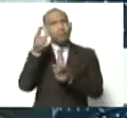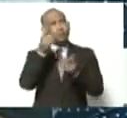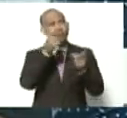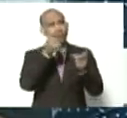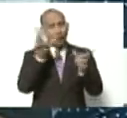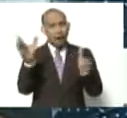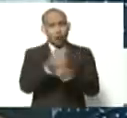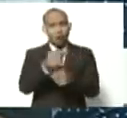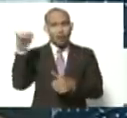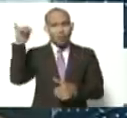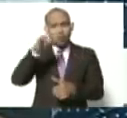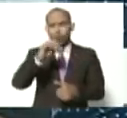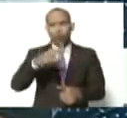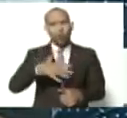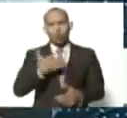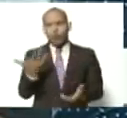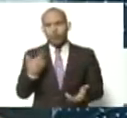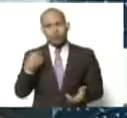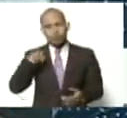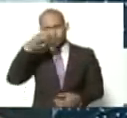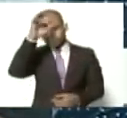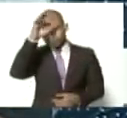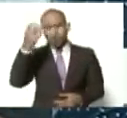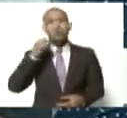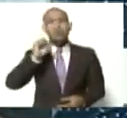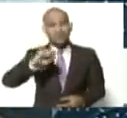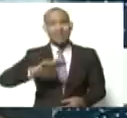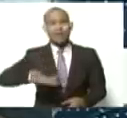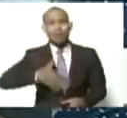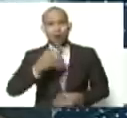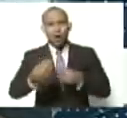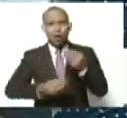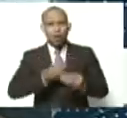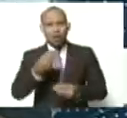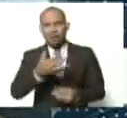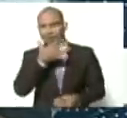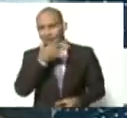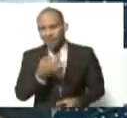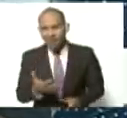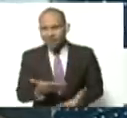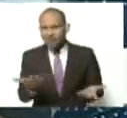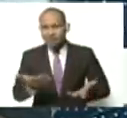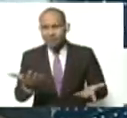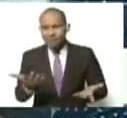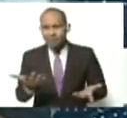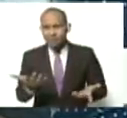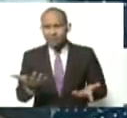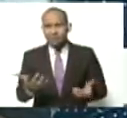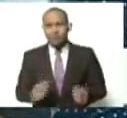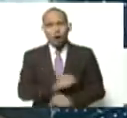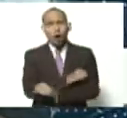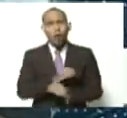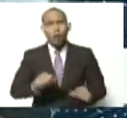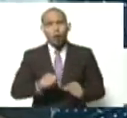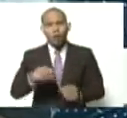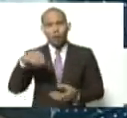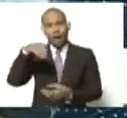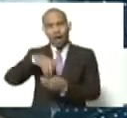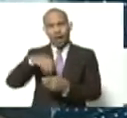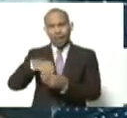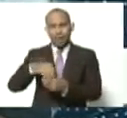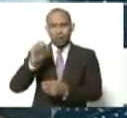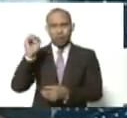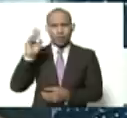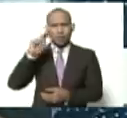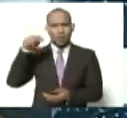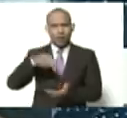condiciones de inutilizar la base de radares, pero que él sí podía, con facilidad, colocar los explosivos en